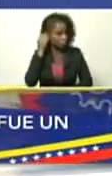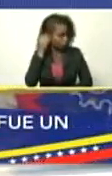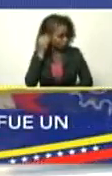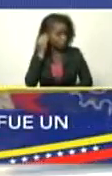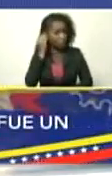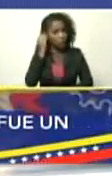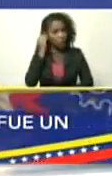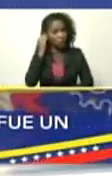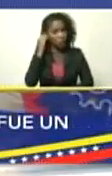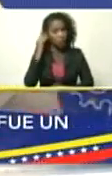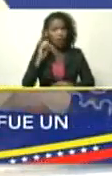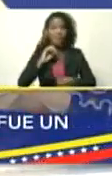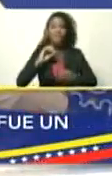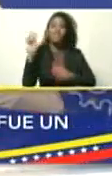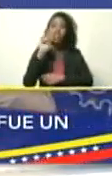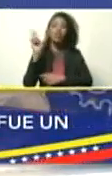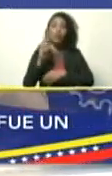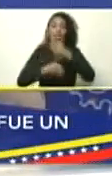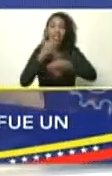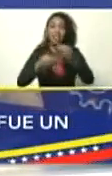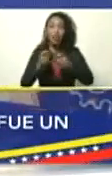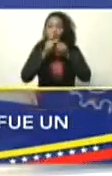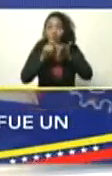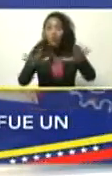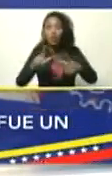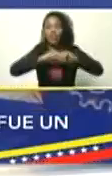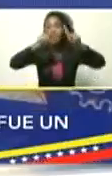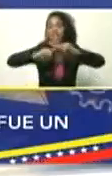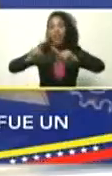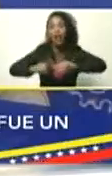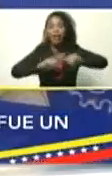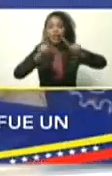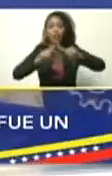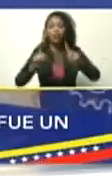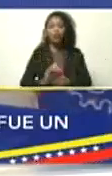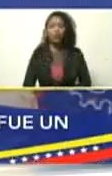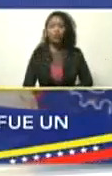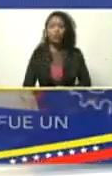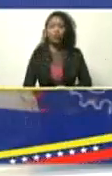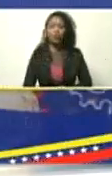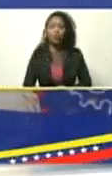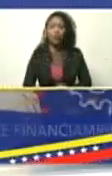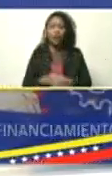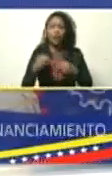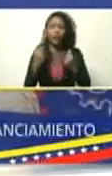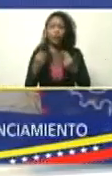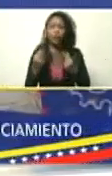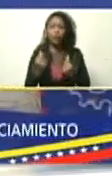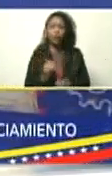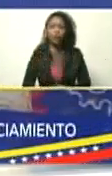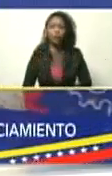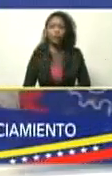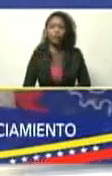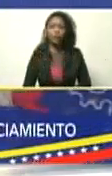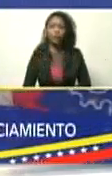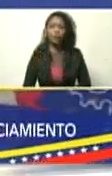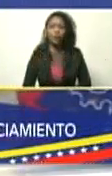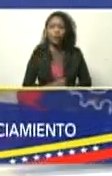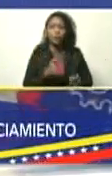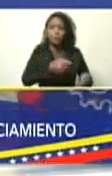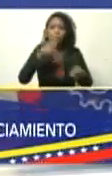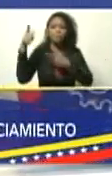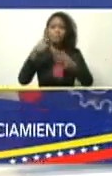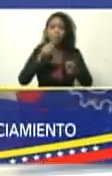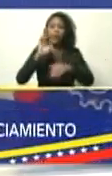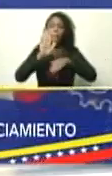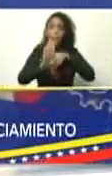un ritmo de expansión, diversificación, crecimiento económico. Vamos llevando paso a